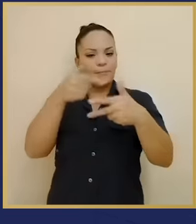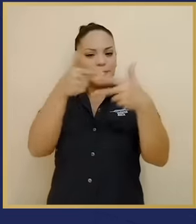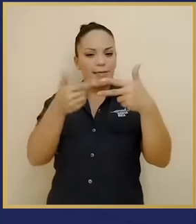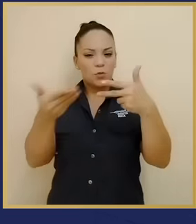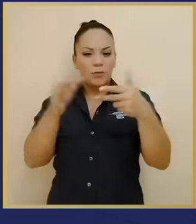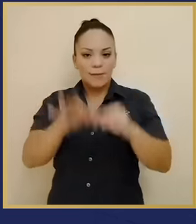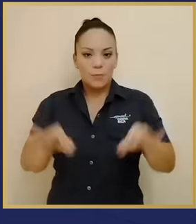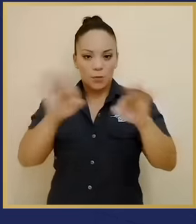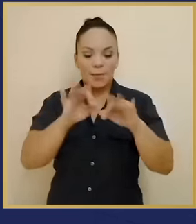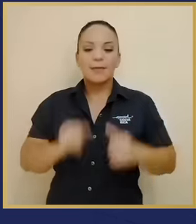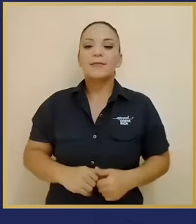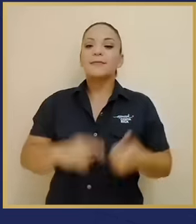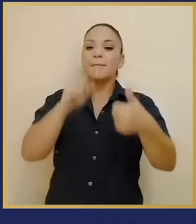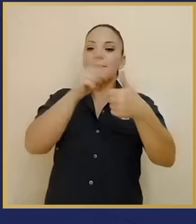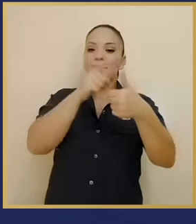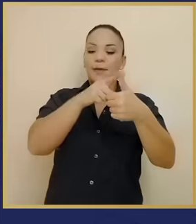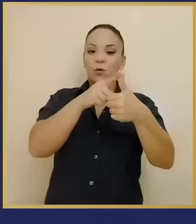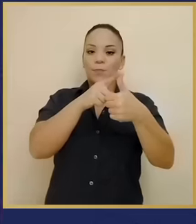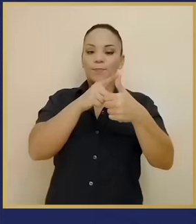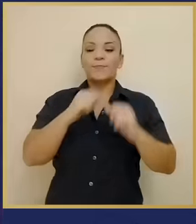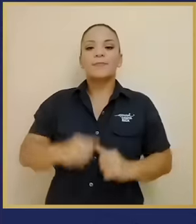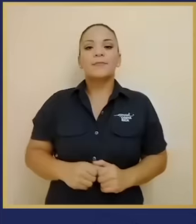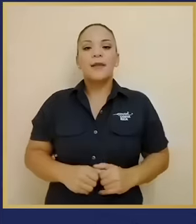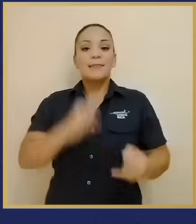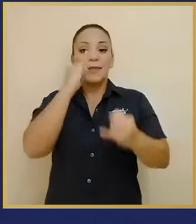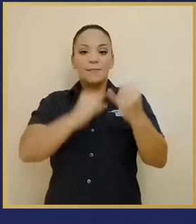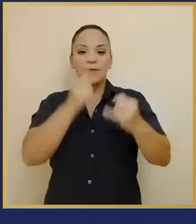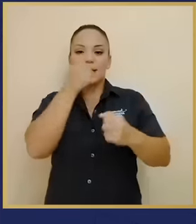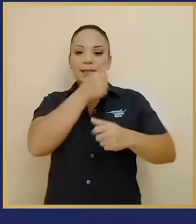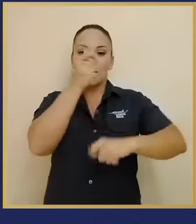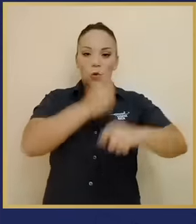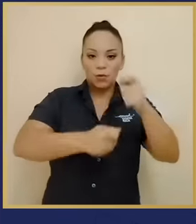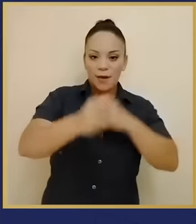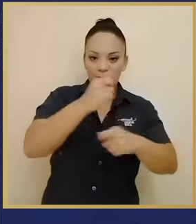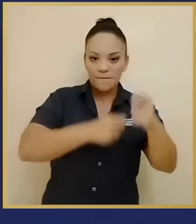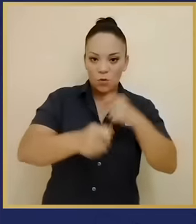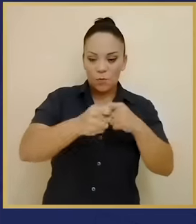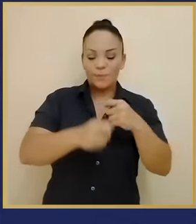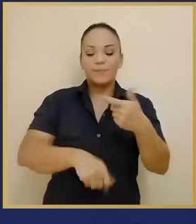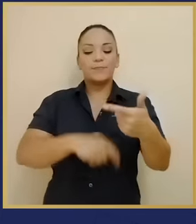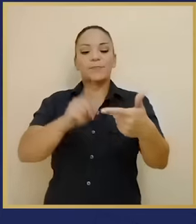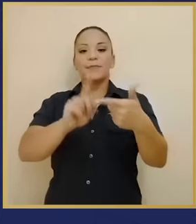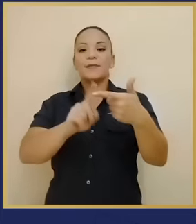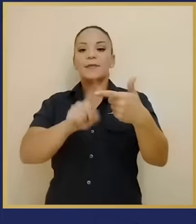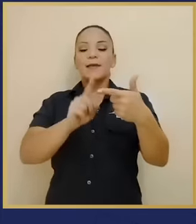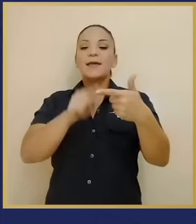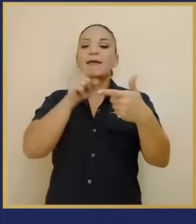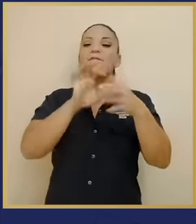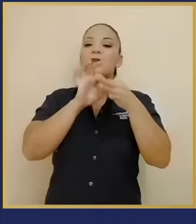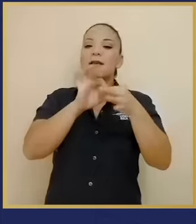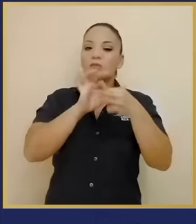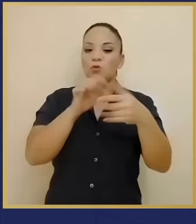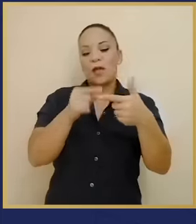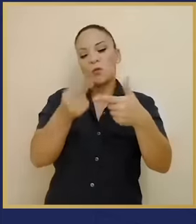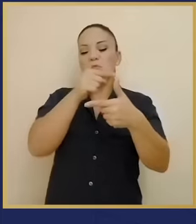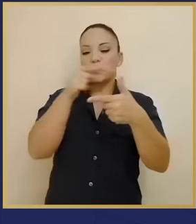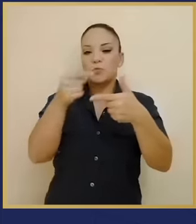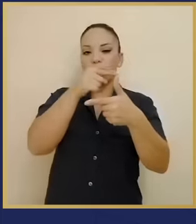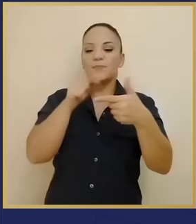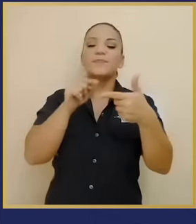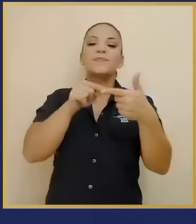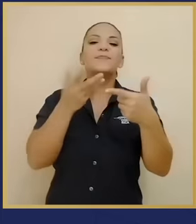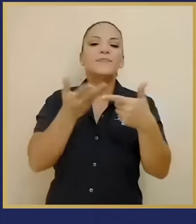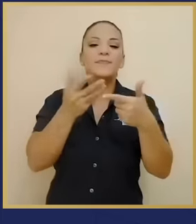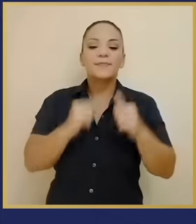tres pilares fundamentales. El primero de ellos es el combate al narcotráfico. El segundo, que está muy